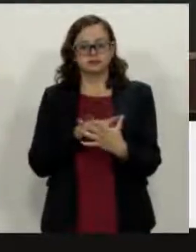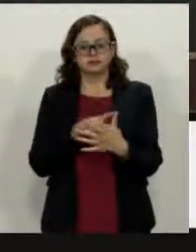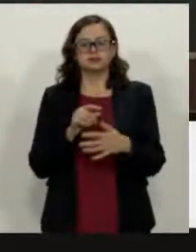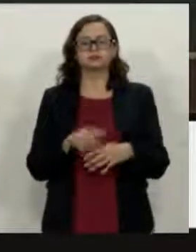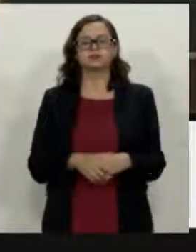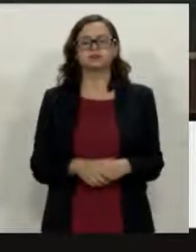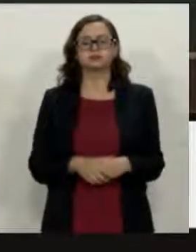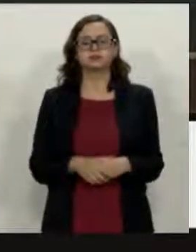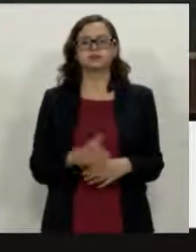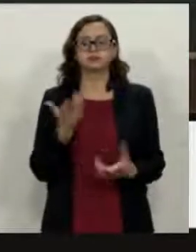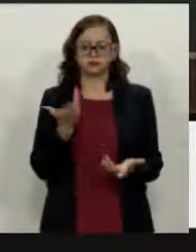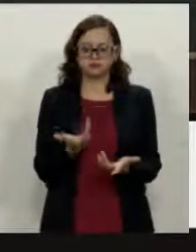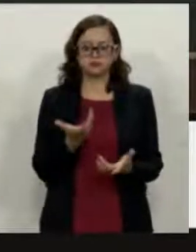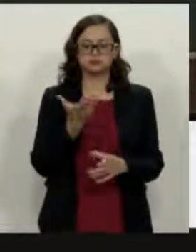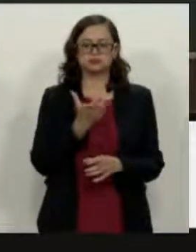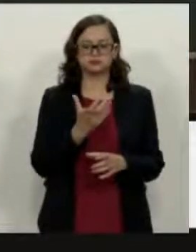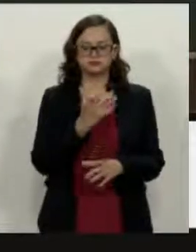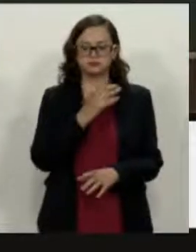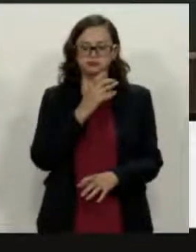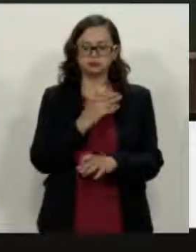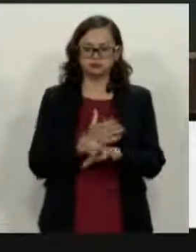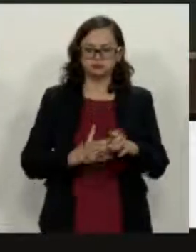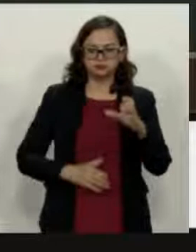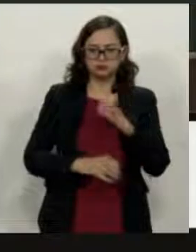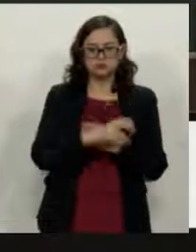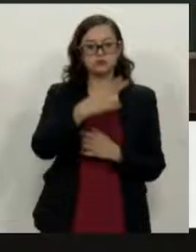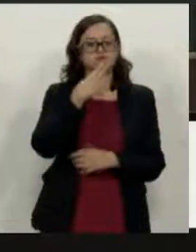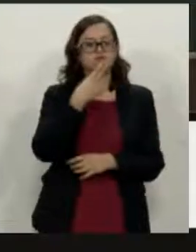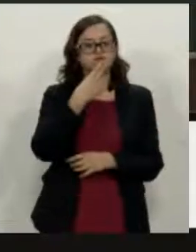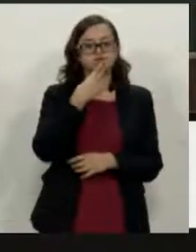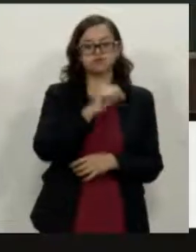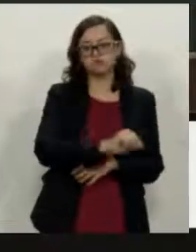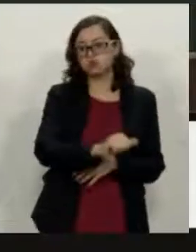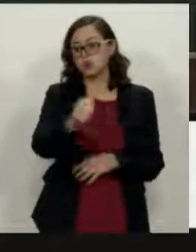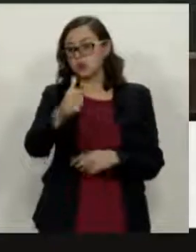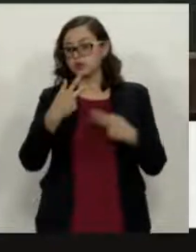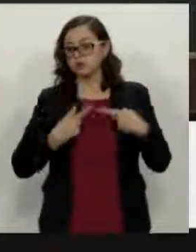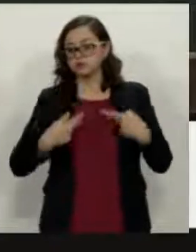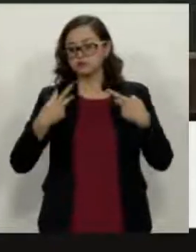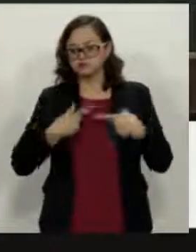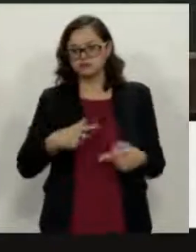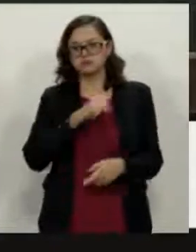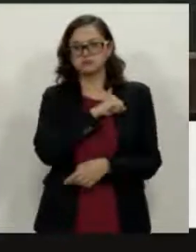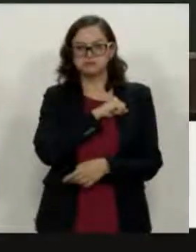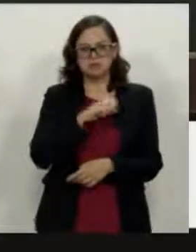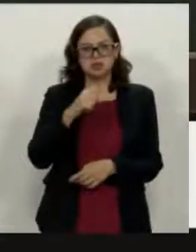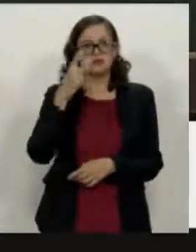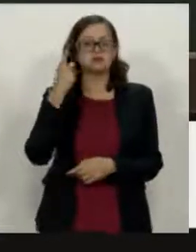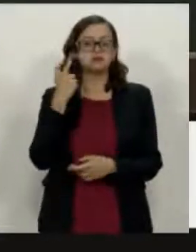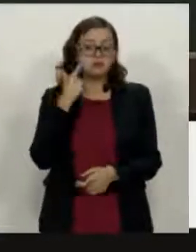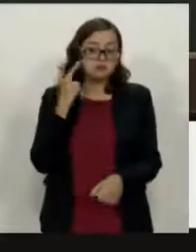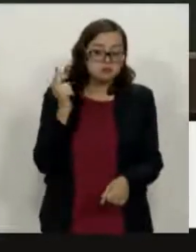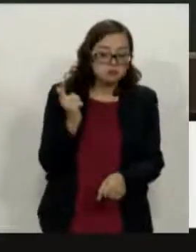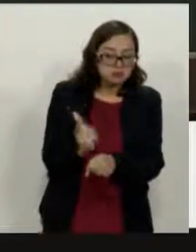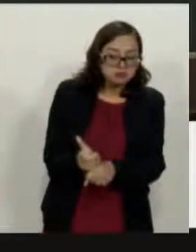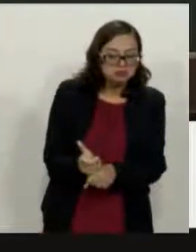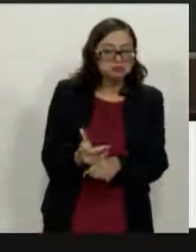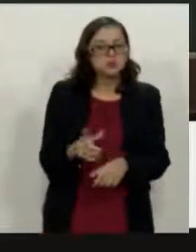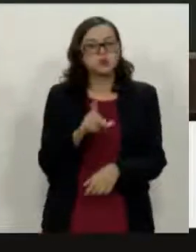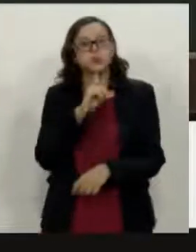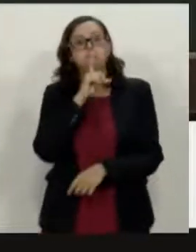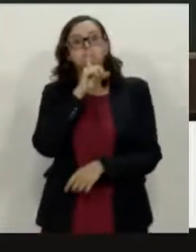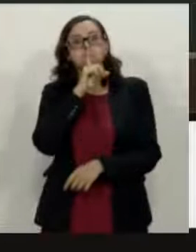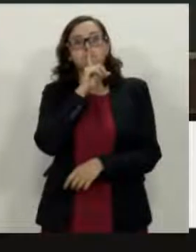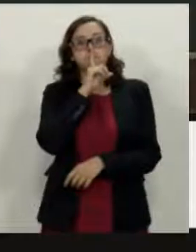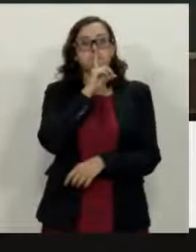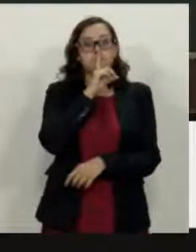hechos ilícitos por un tercero. Si su dueño tuviera conocimiento de ello y no lo notificó a la autoridad